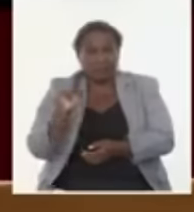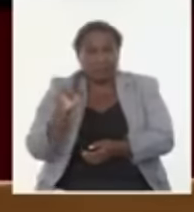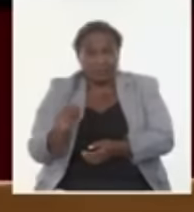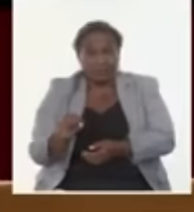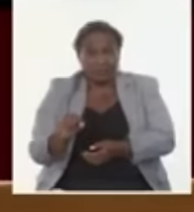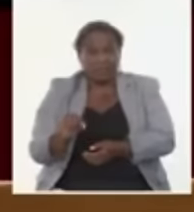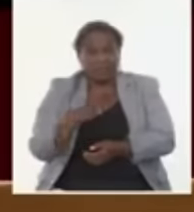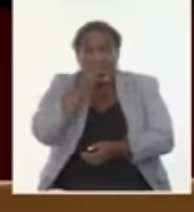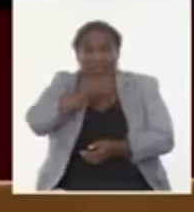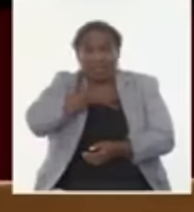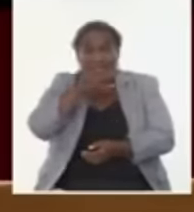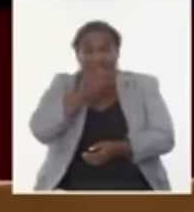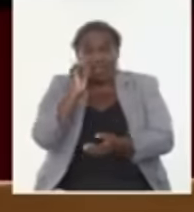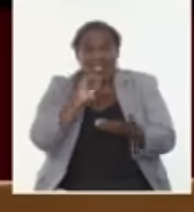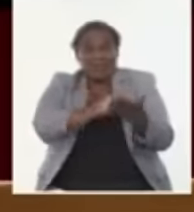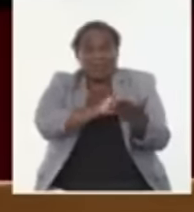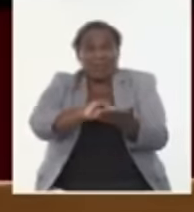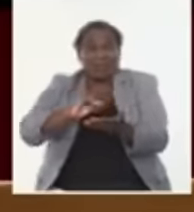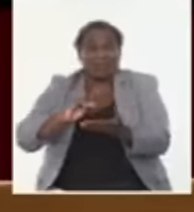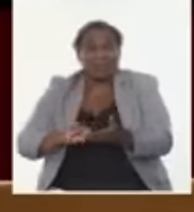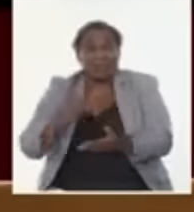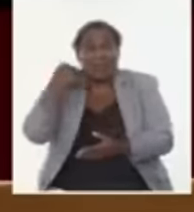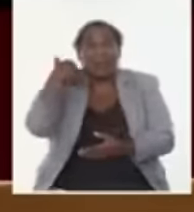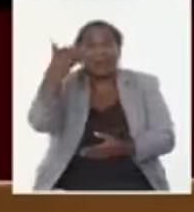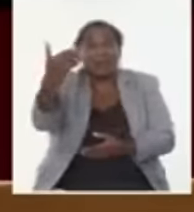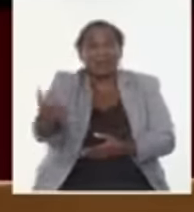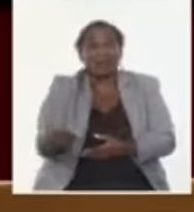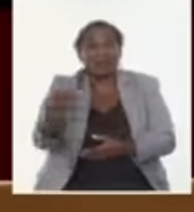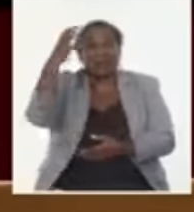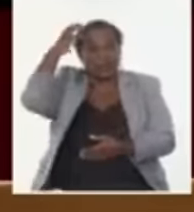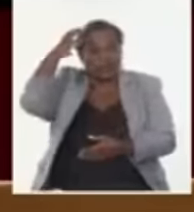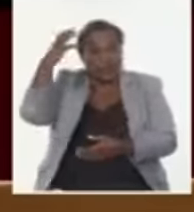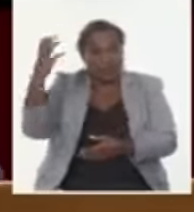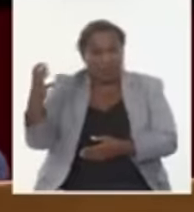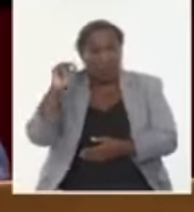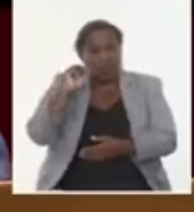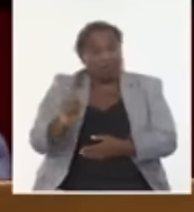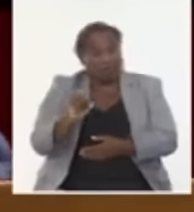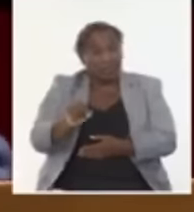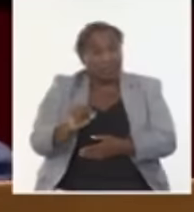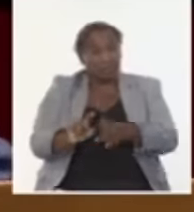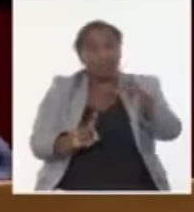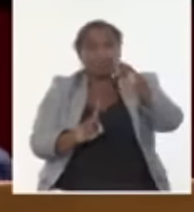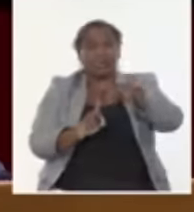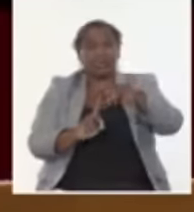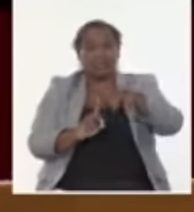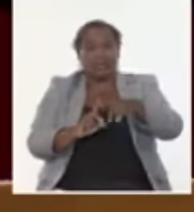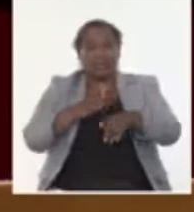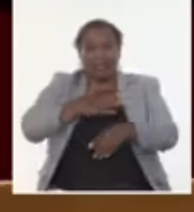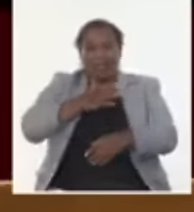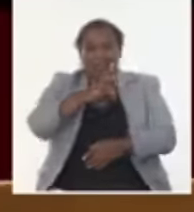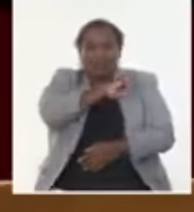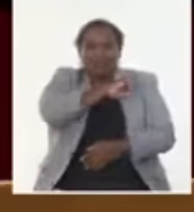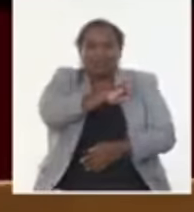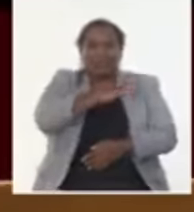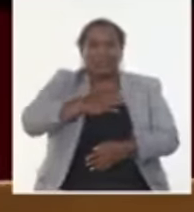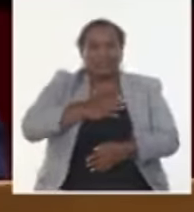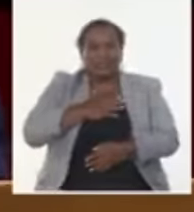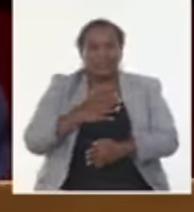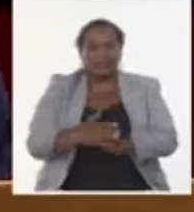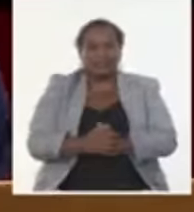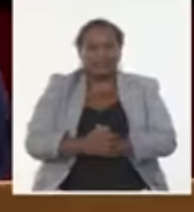la implementación de estas proyecciones de gobierno es una tarea que nos corresponde a todos.